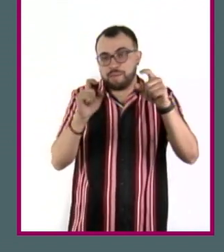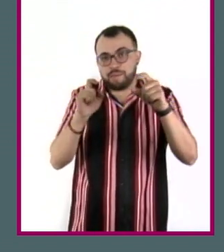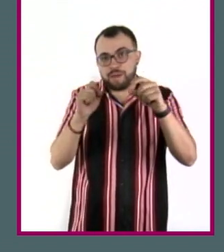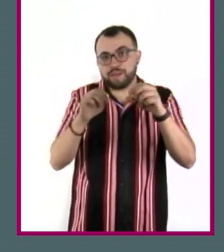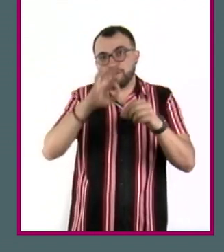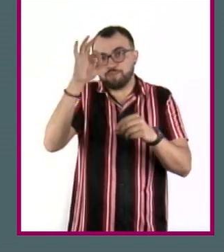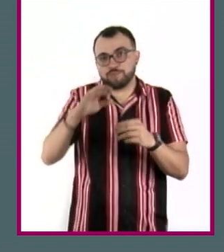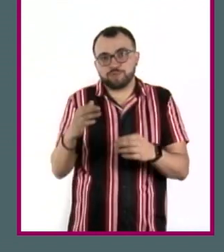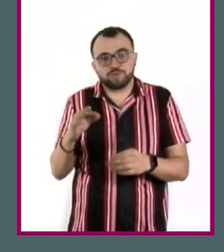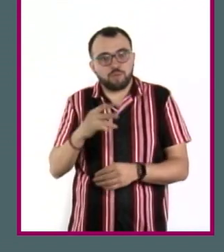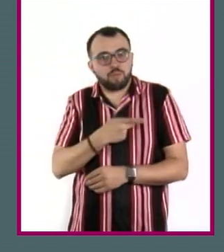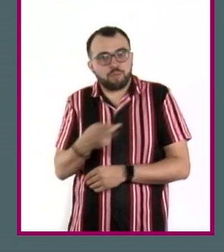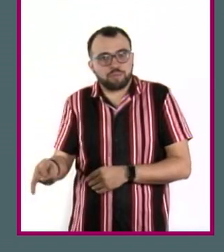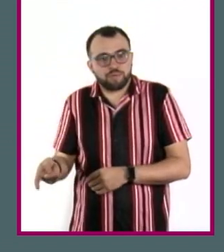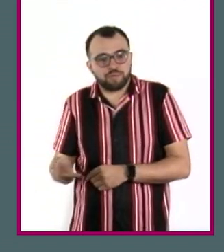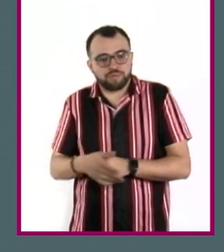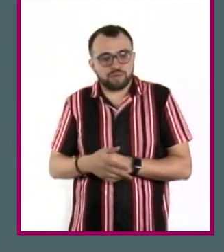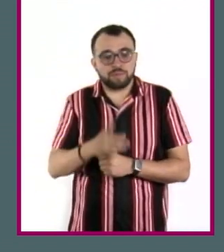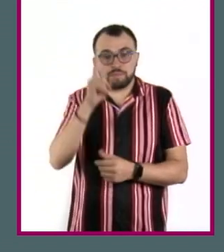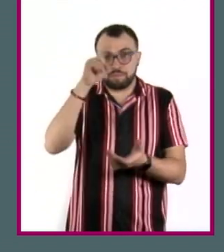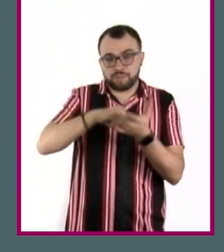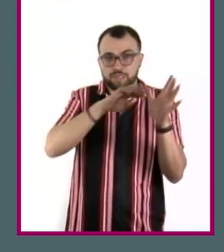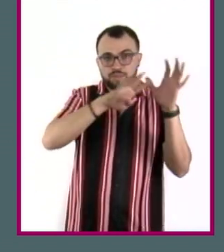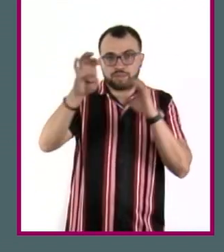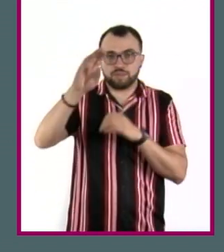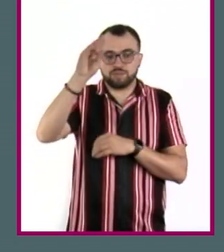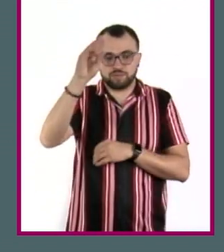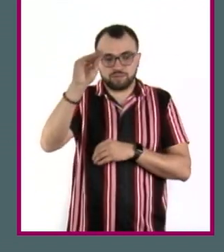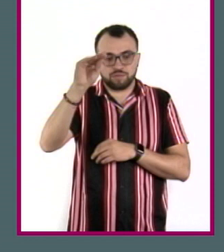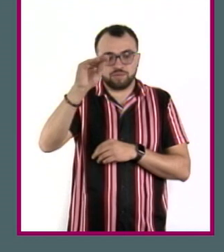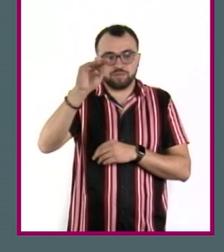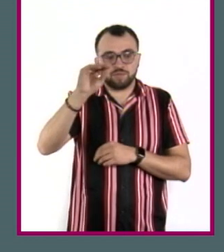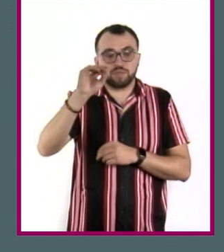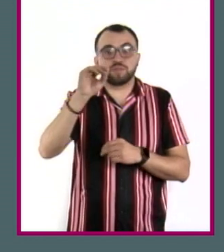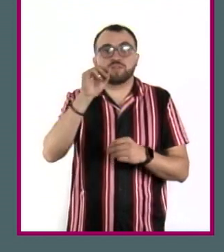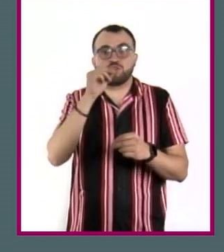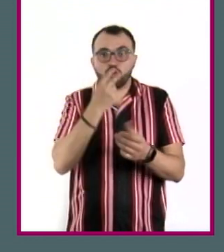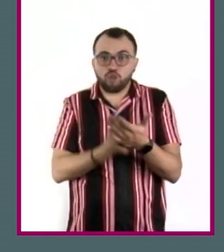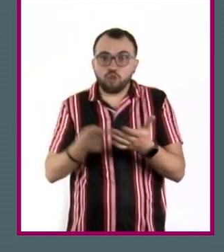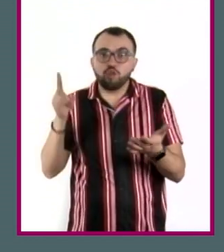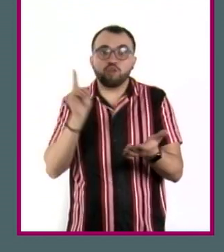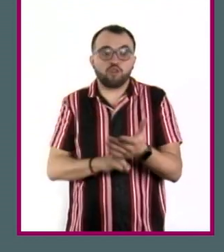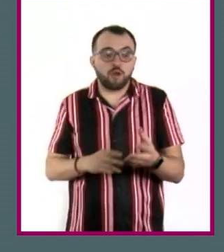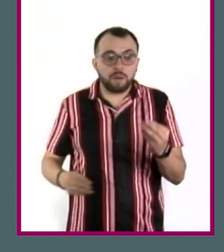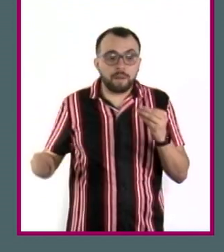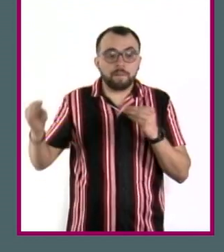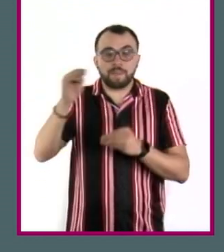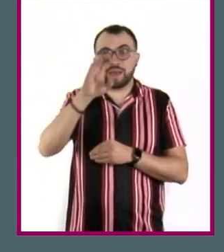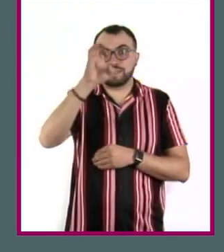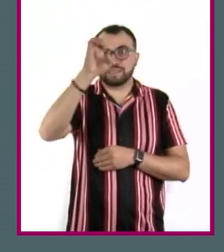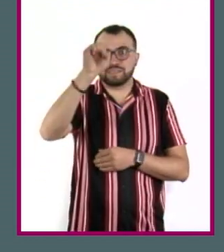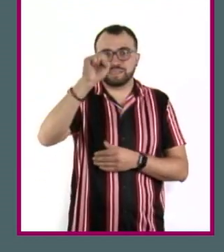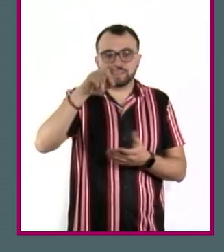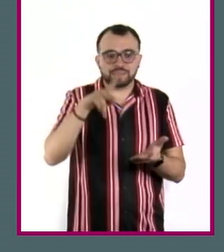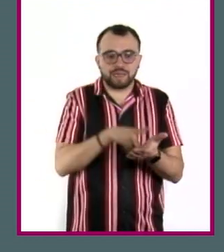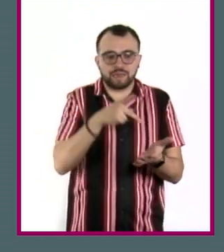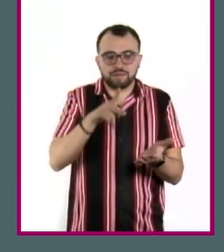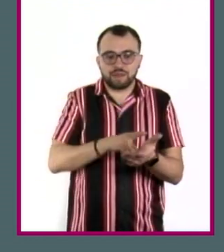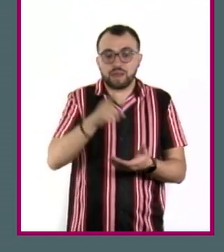pobre. Para 1990, esa diferencia se había duplicado, o sea, 60 veces.